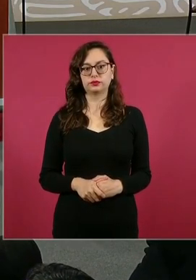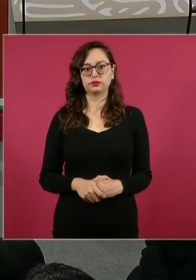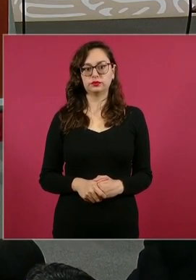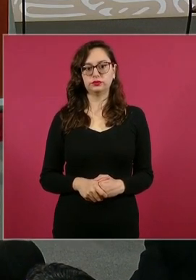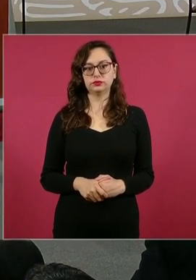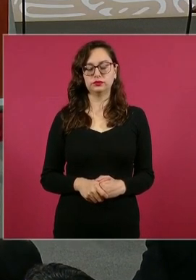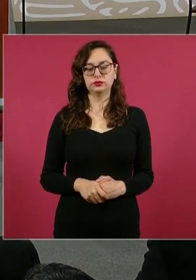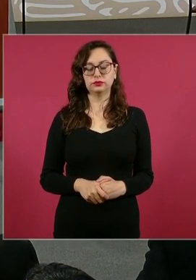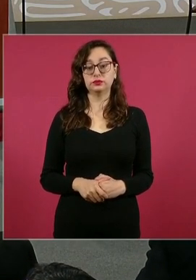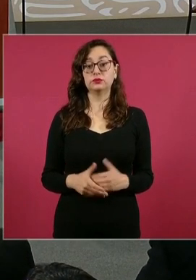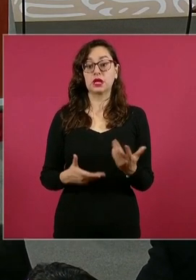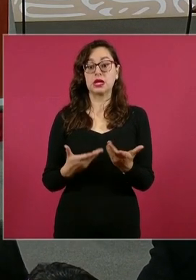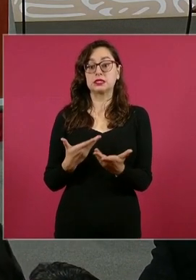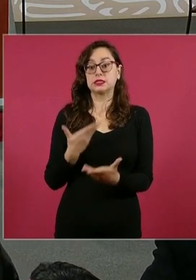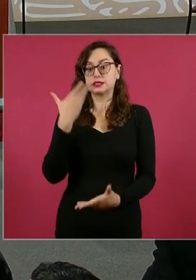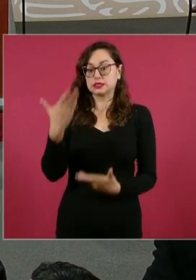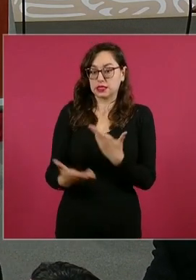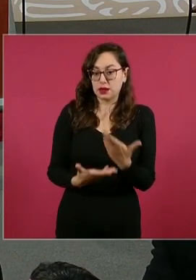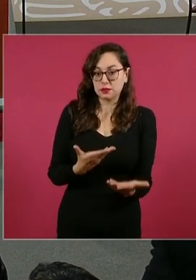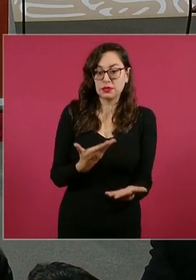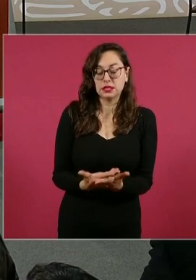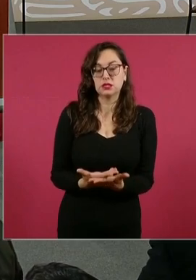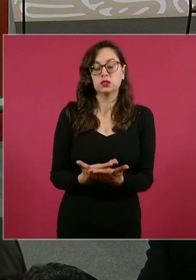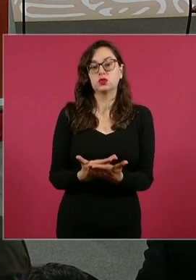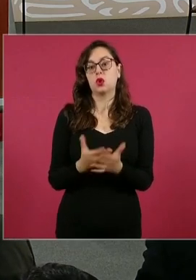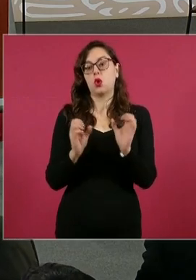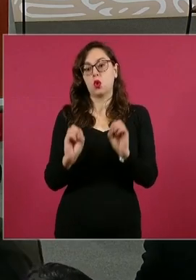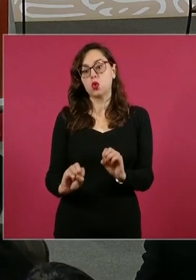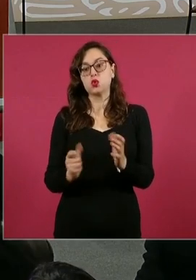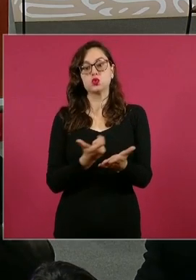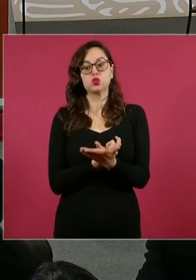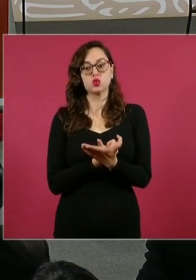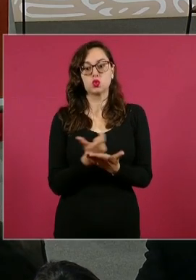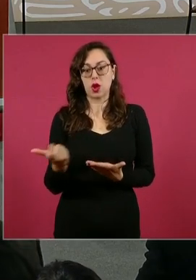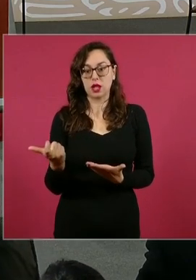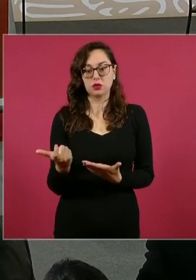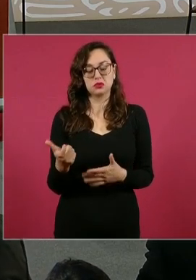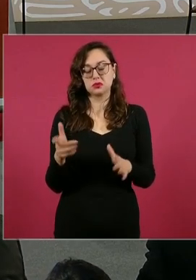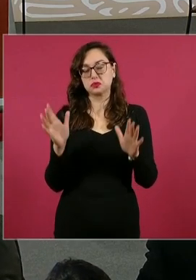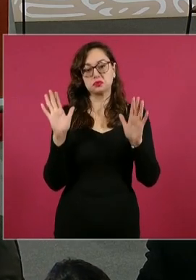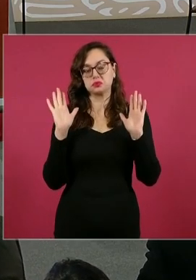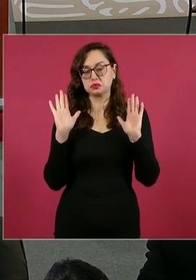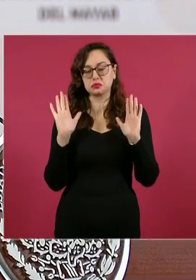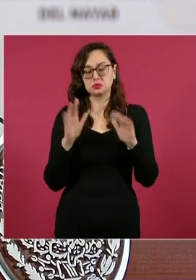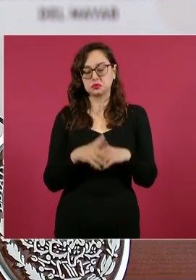concepto de servicios o sueldos o lo que